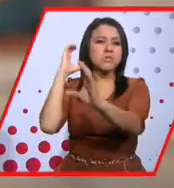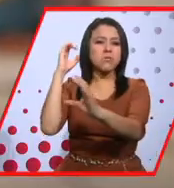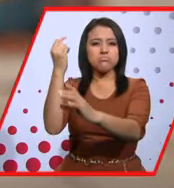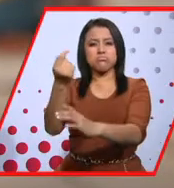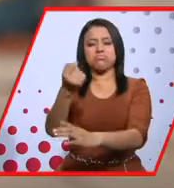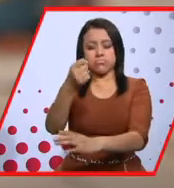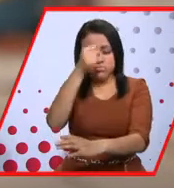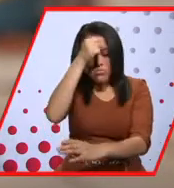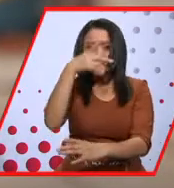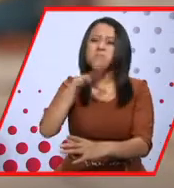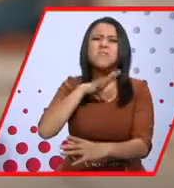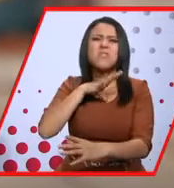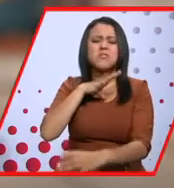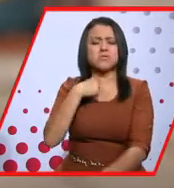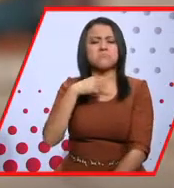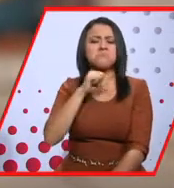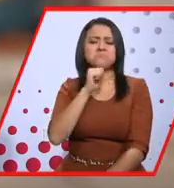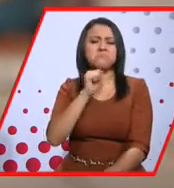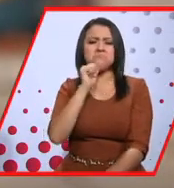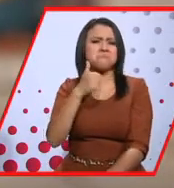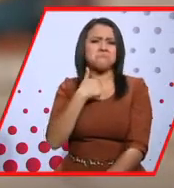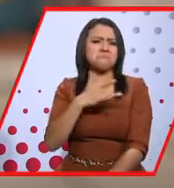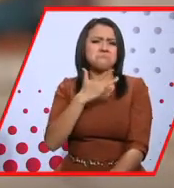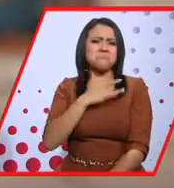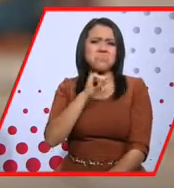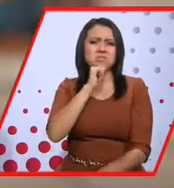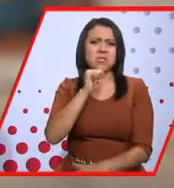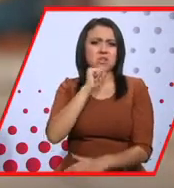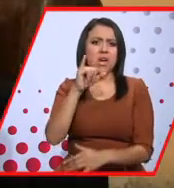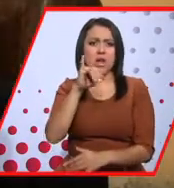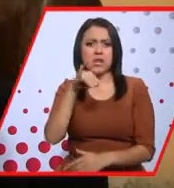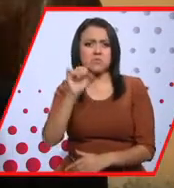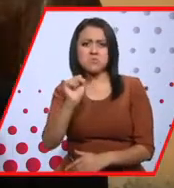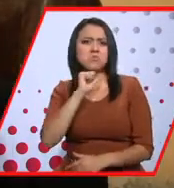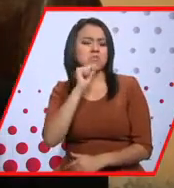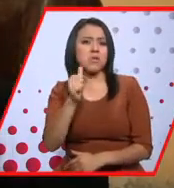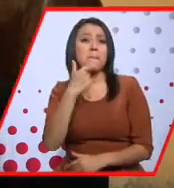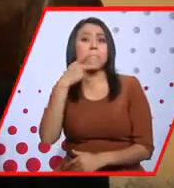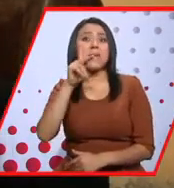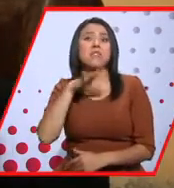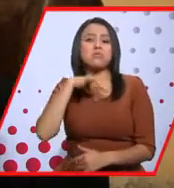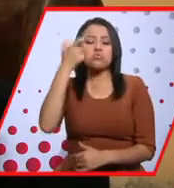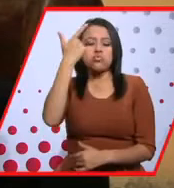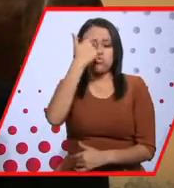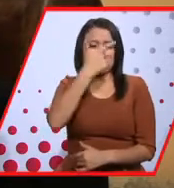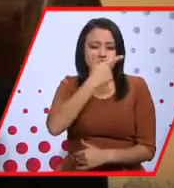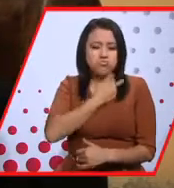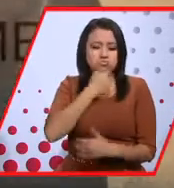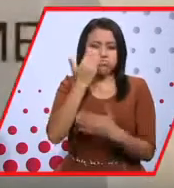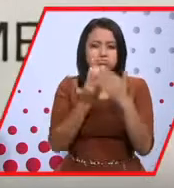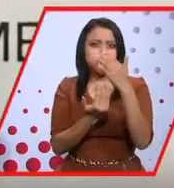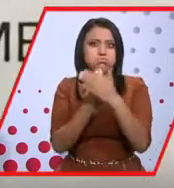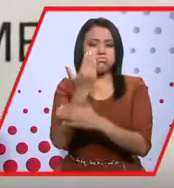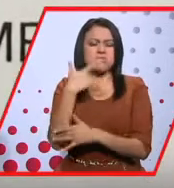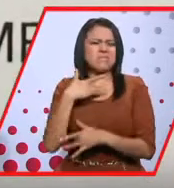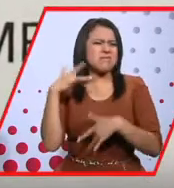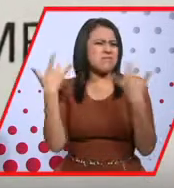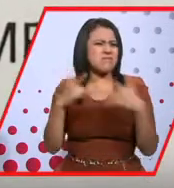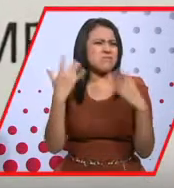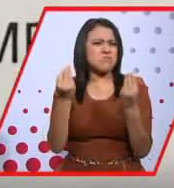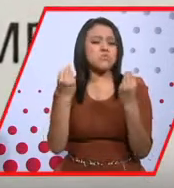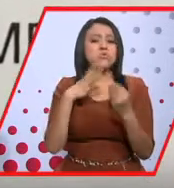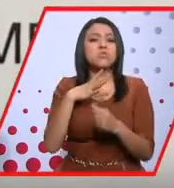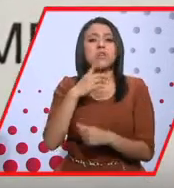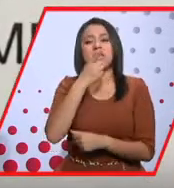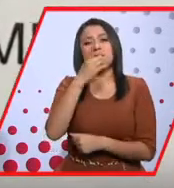sentí que fuera gravedad, de hecho no fui en ese momento al seguro por lo mismo. En la madrugada me despierto, pero ya el dolor muy fuerte. Le dan incapacidad